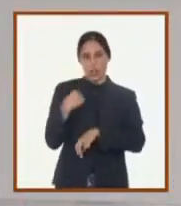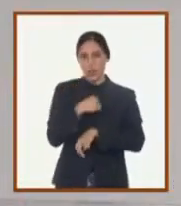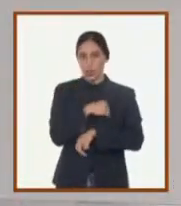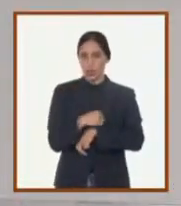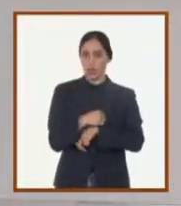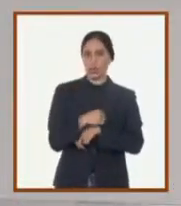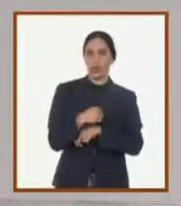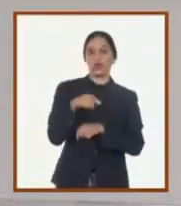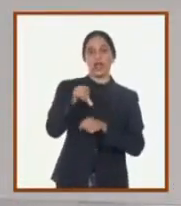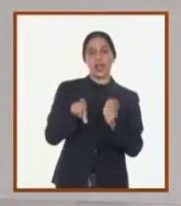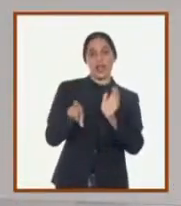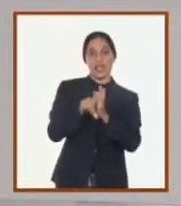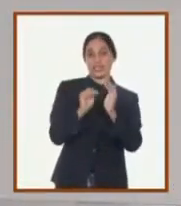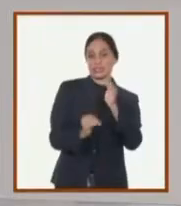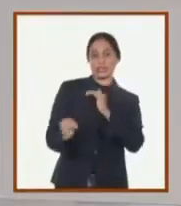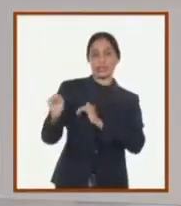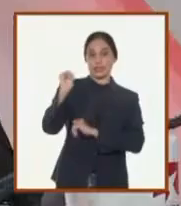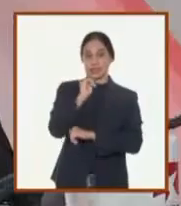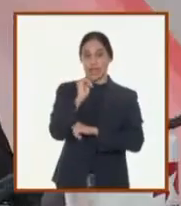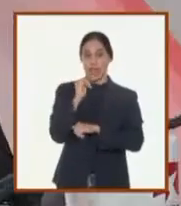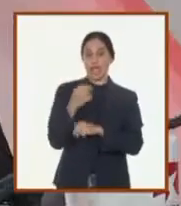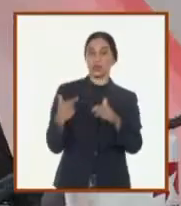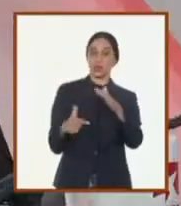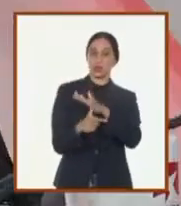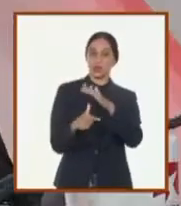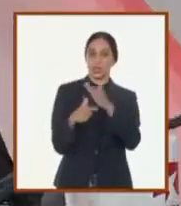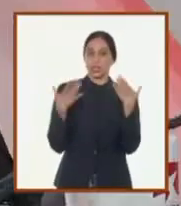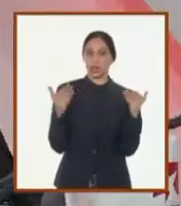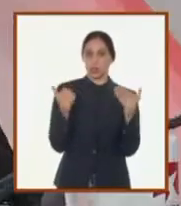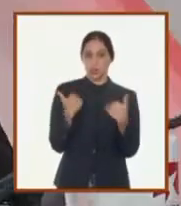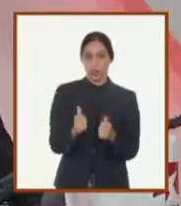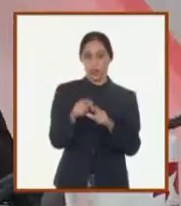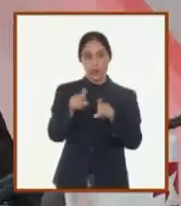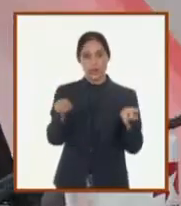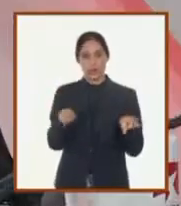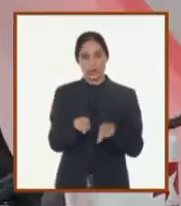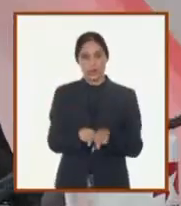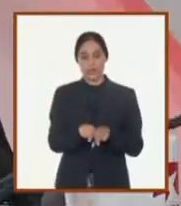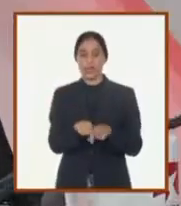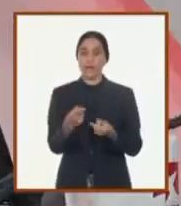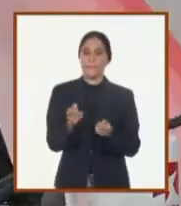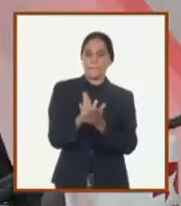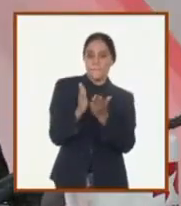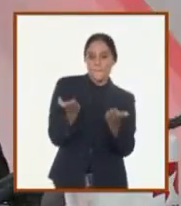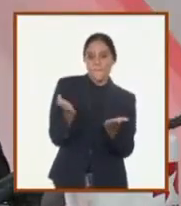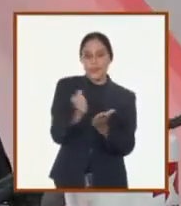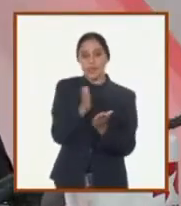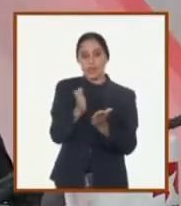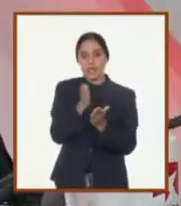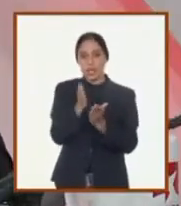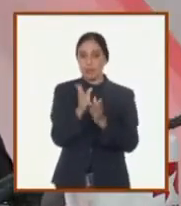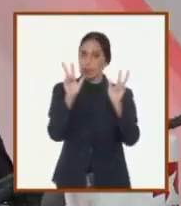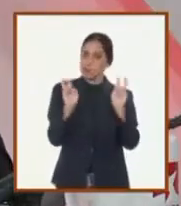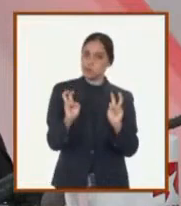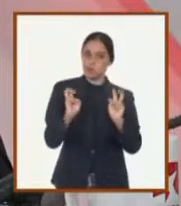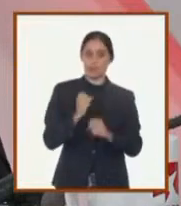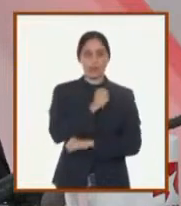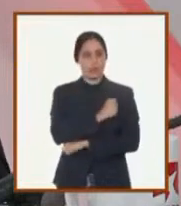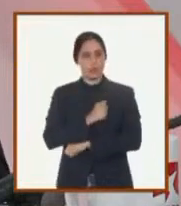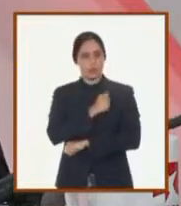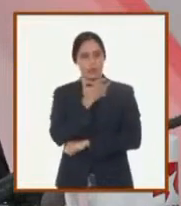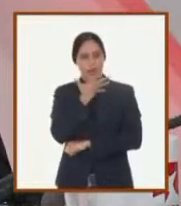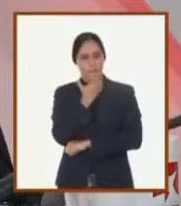Sánchez Lemus directora de la oficina de asuntos históricos que a su pasión por el periodismo le ha añadido también la pasión por la